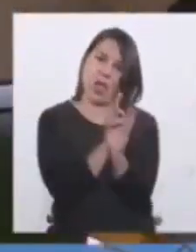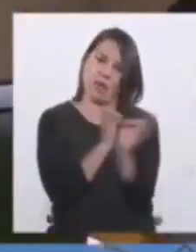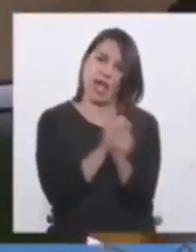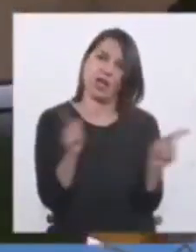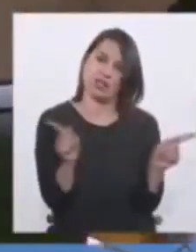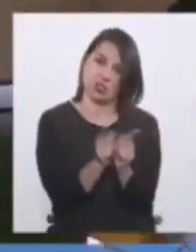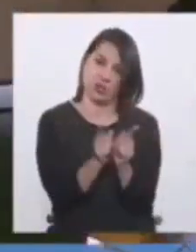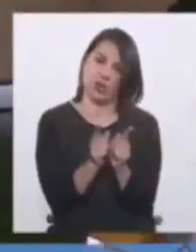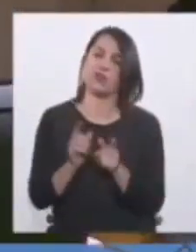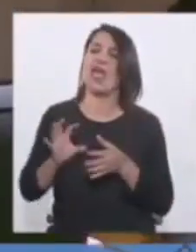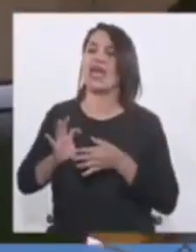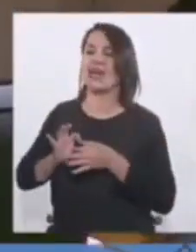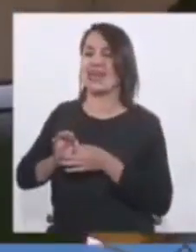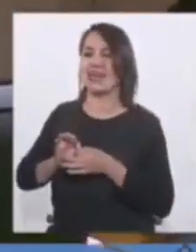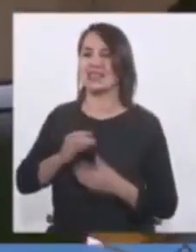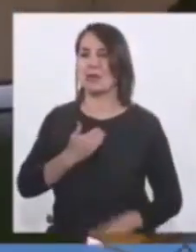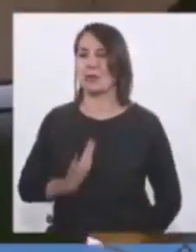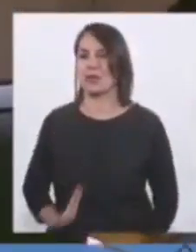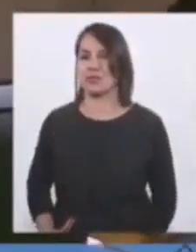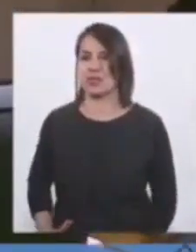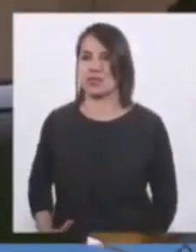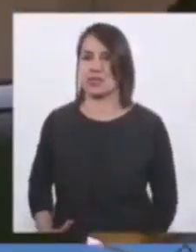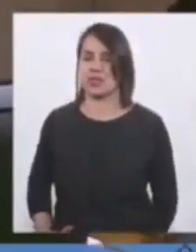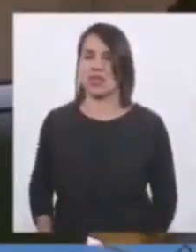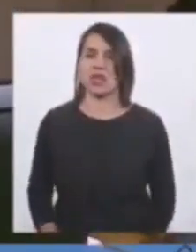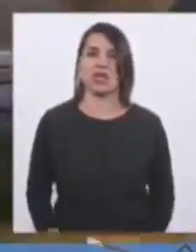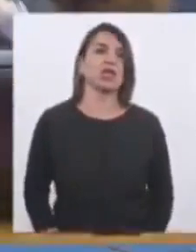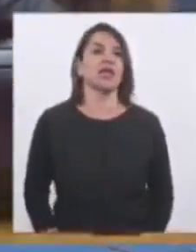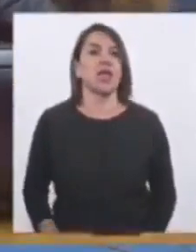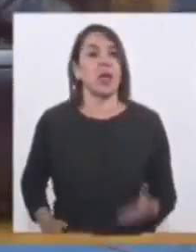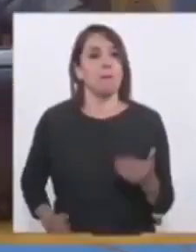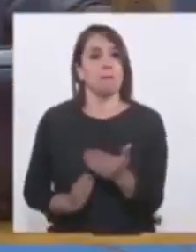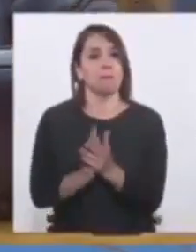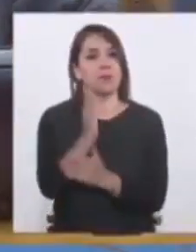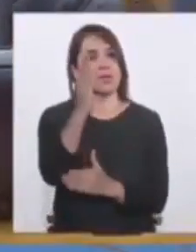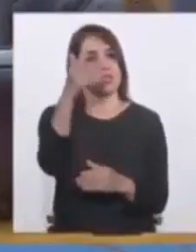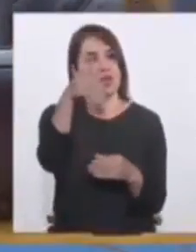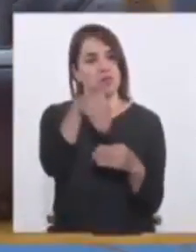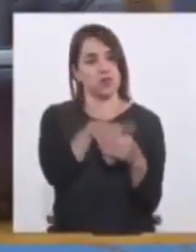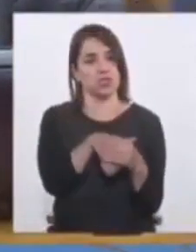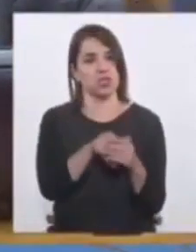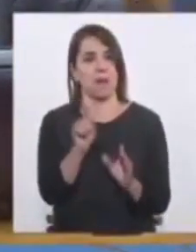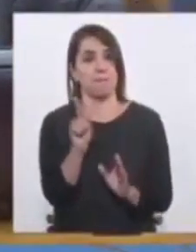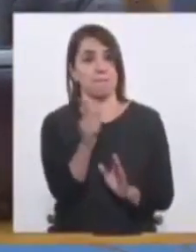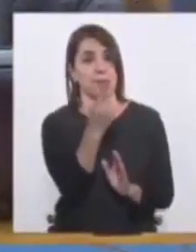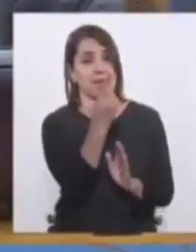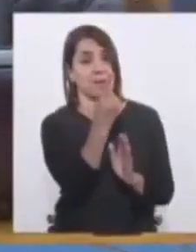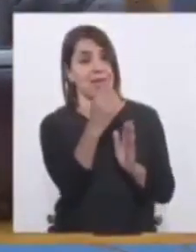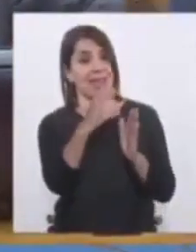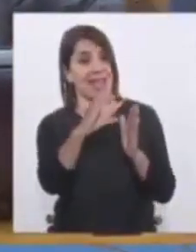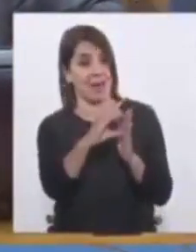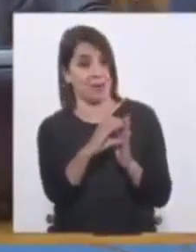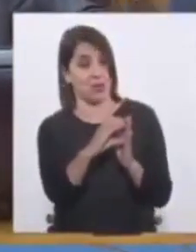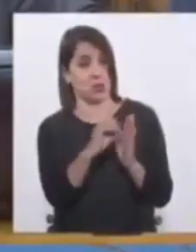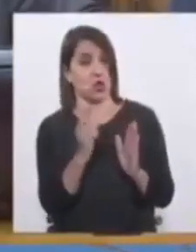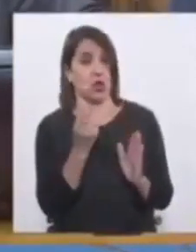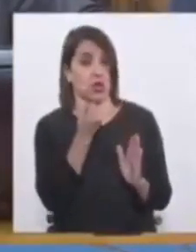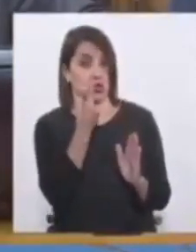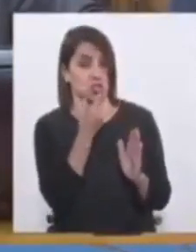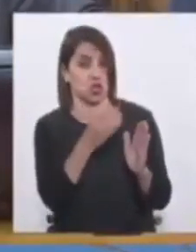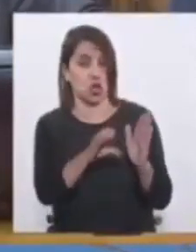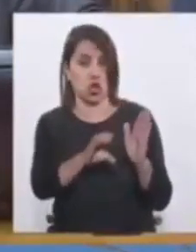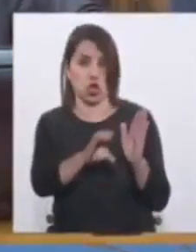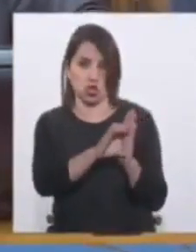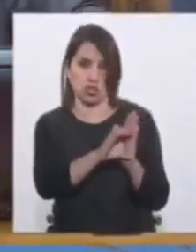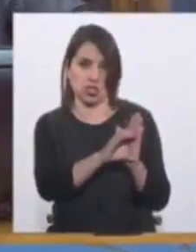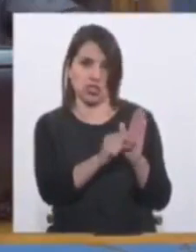Gracias, señor presidente. El señor presidente pone en votación el primer capítulo de la acusación constitucional que fue declarada